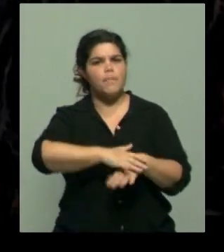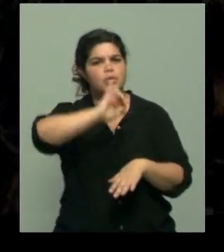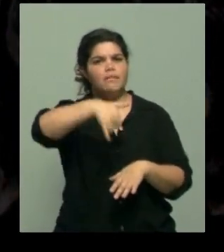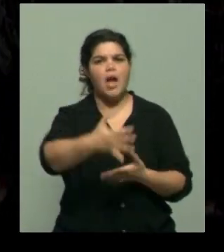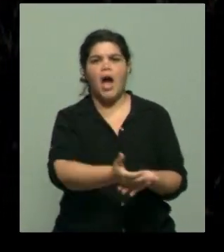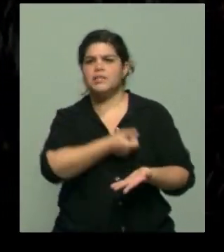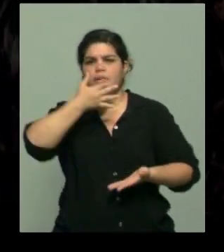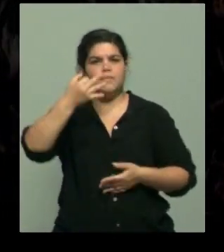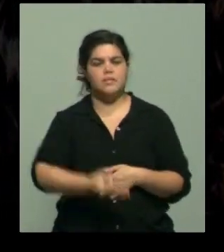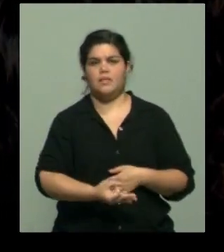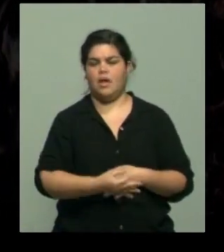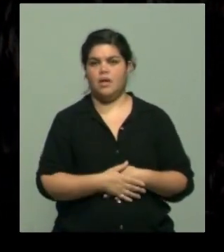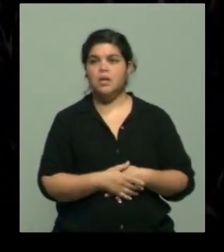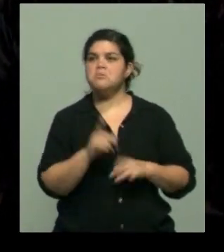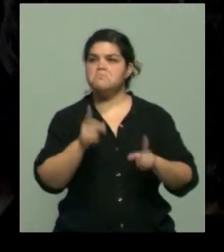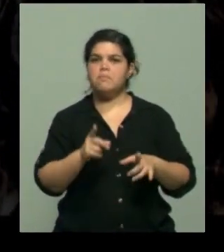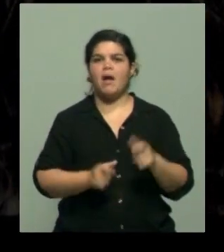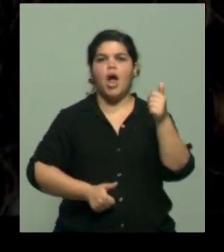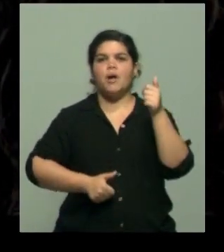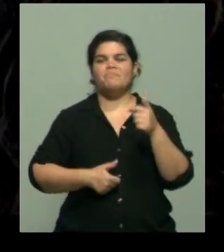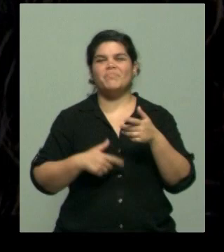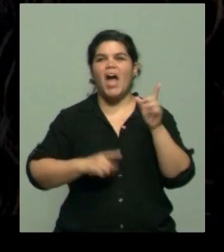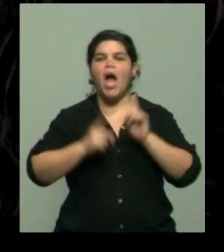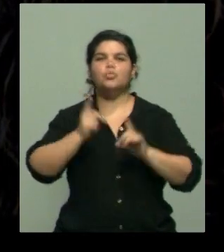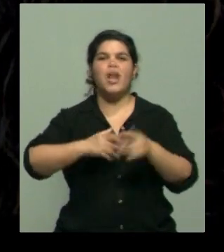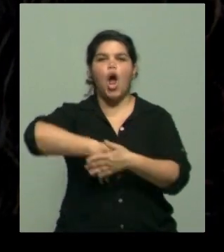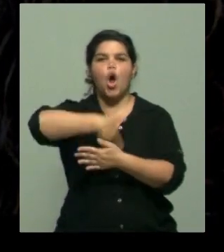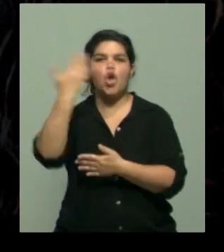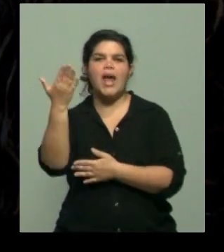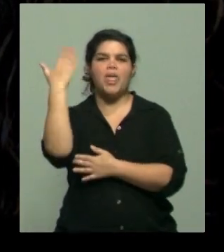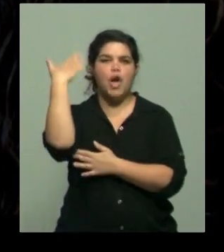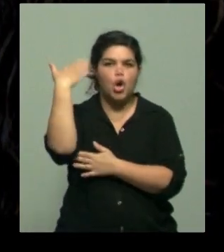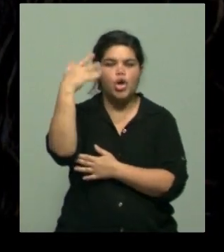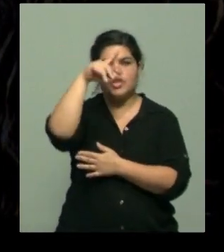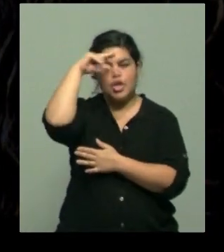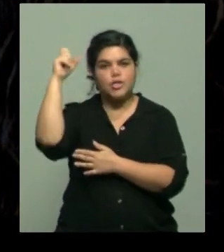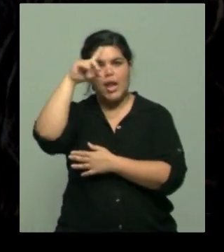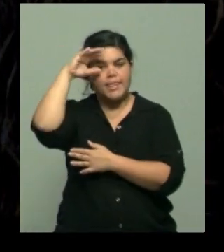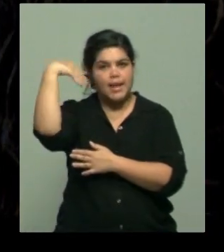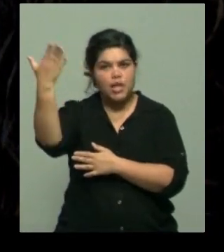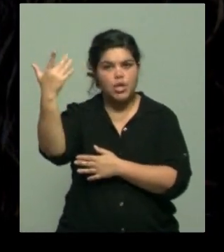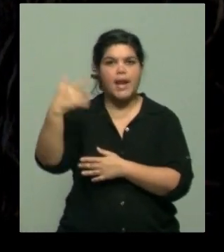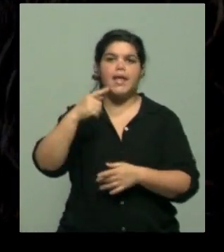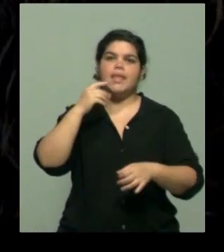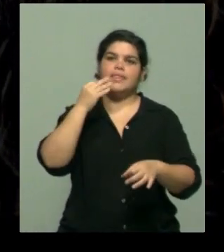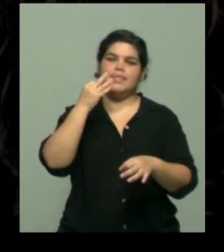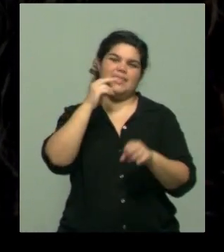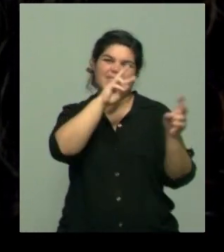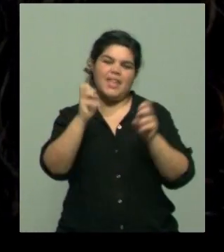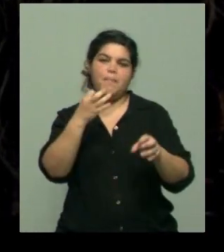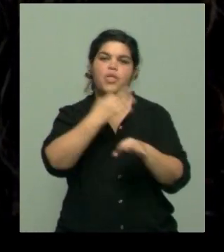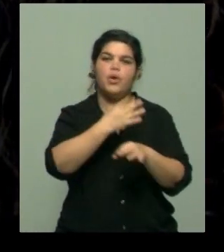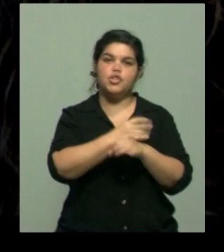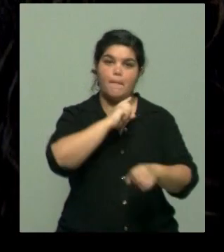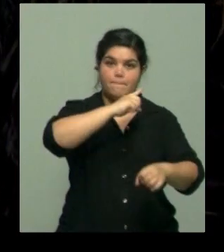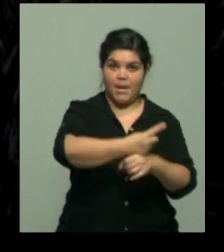cuando uno participa de eventos nacionales o internacionales en el ámbito de la educación primaria e inicial, por supuesto, pero